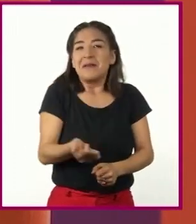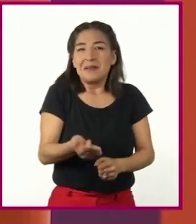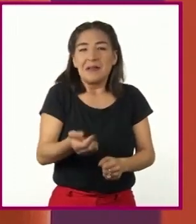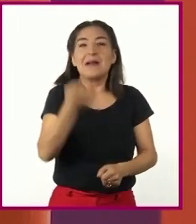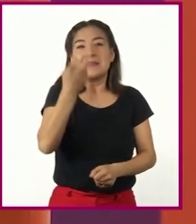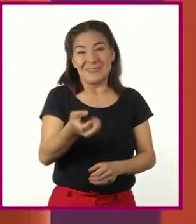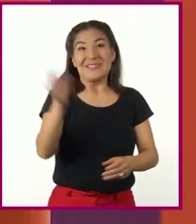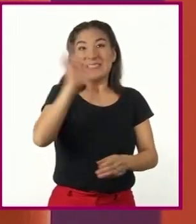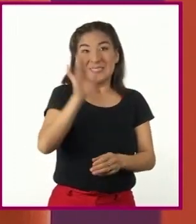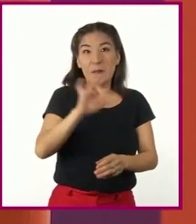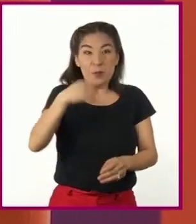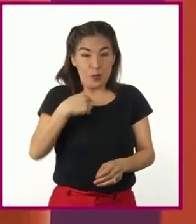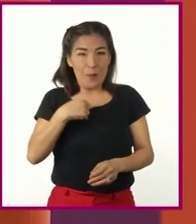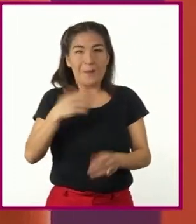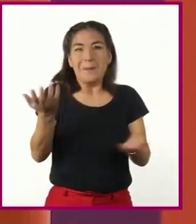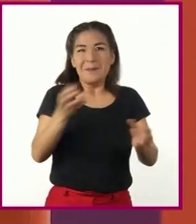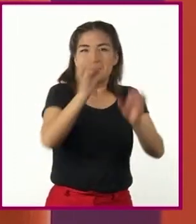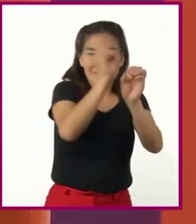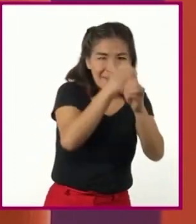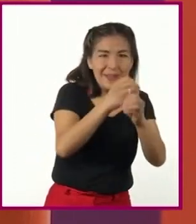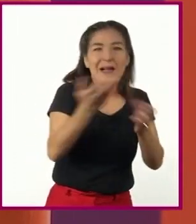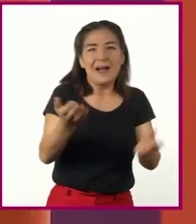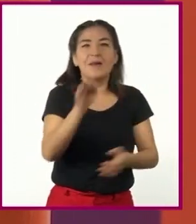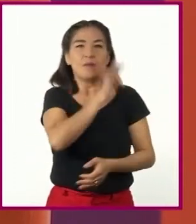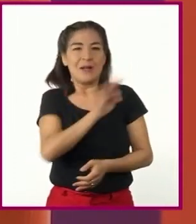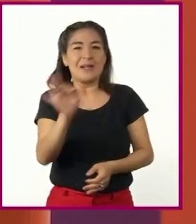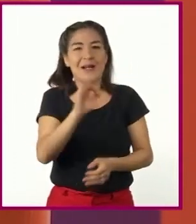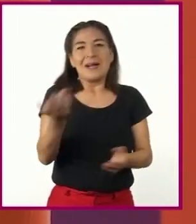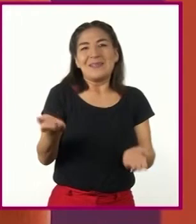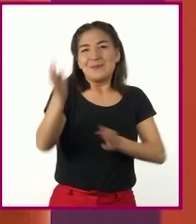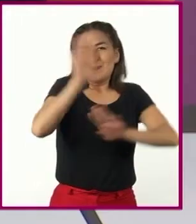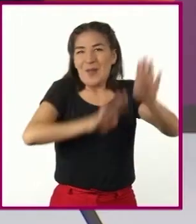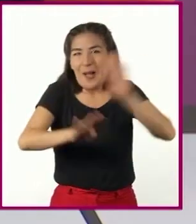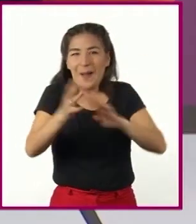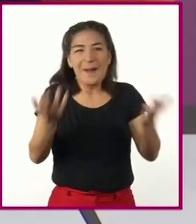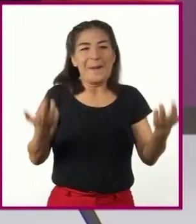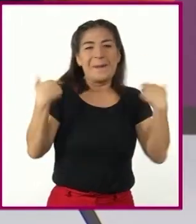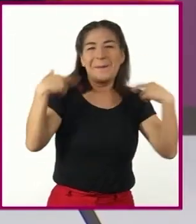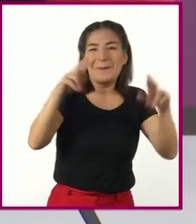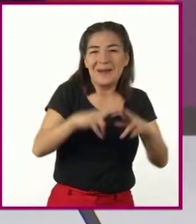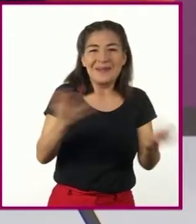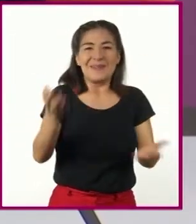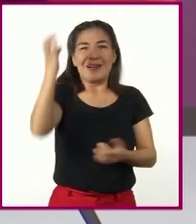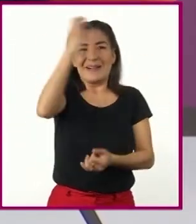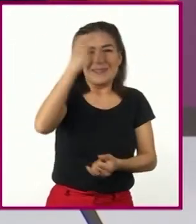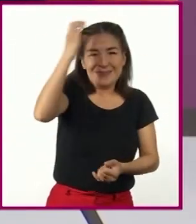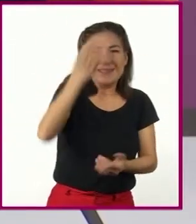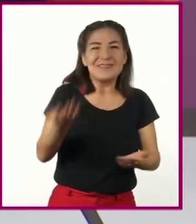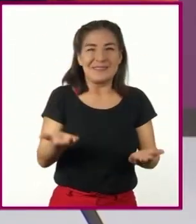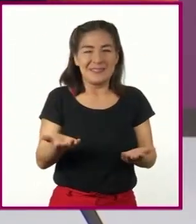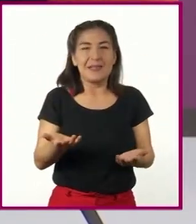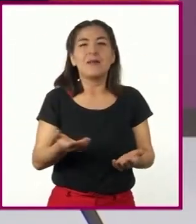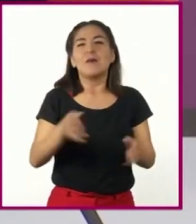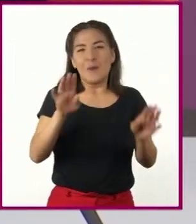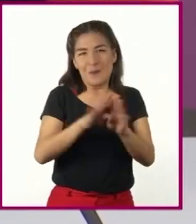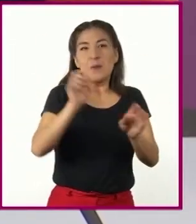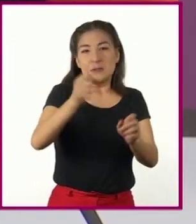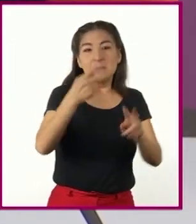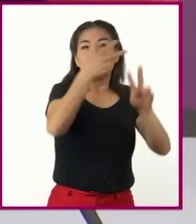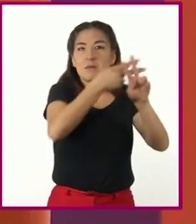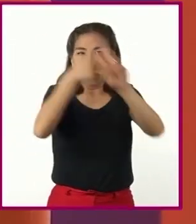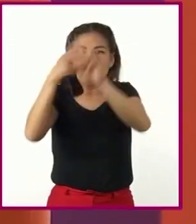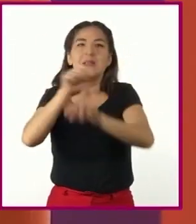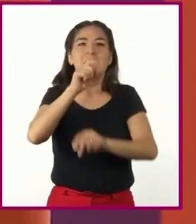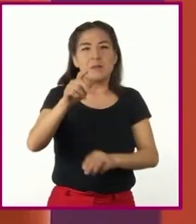sí hubiera visto en el microscopio, no hubiera sido maestra, a lo mejor hubiera sido bióloga o científica o astrofísica, que además se